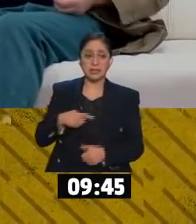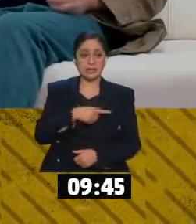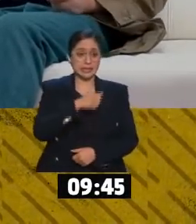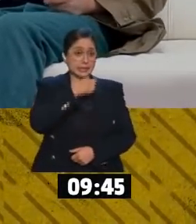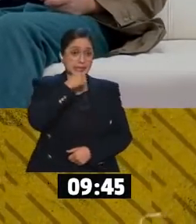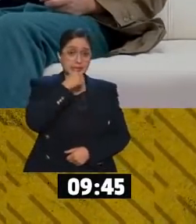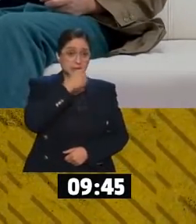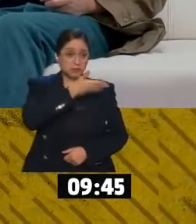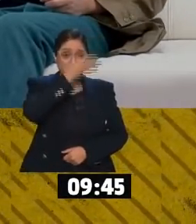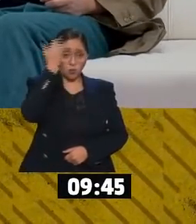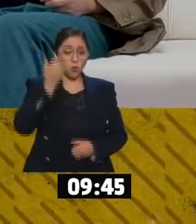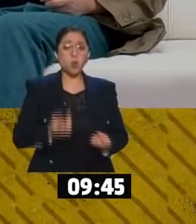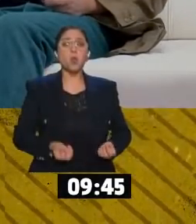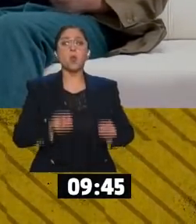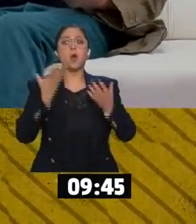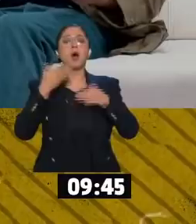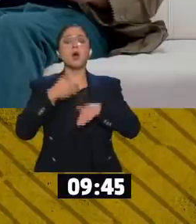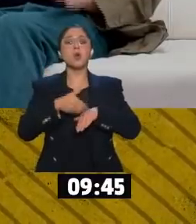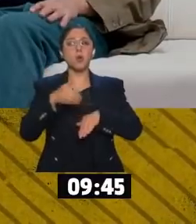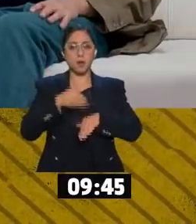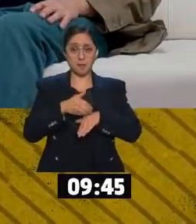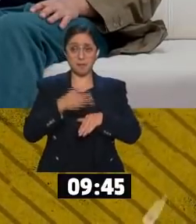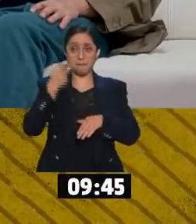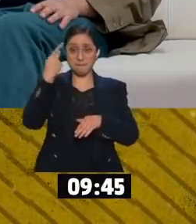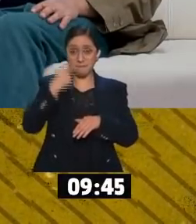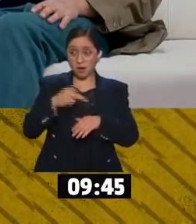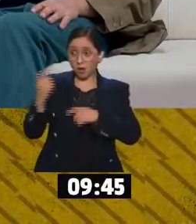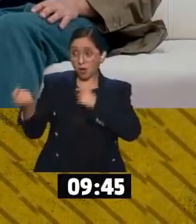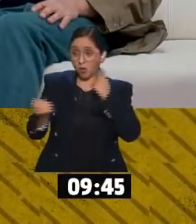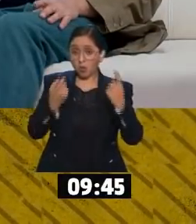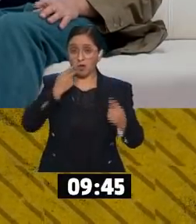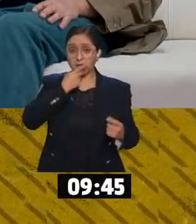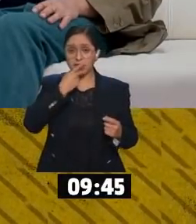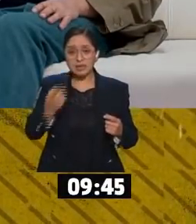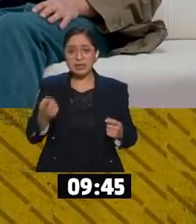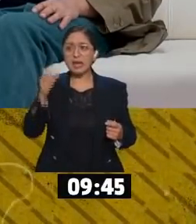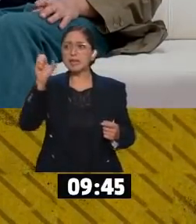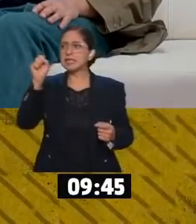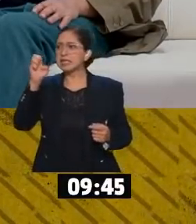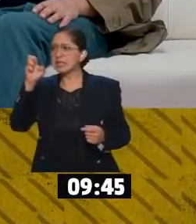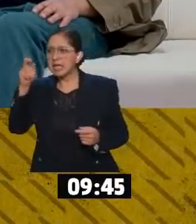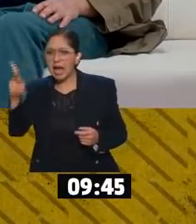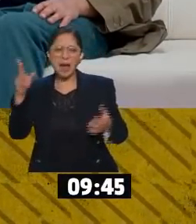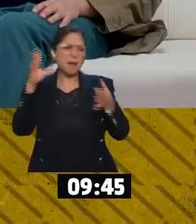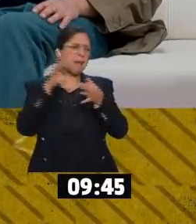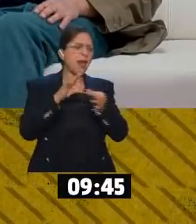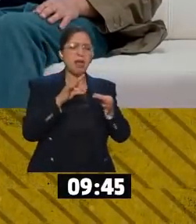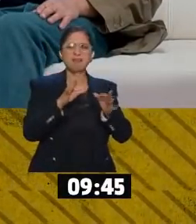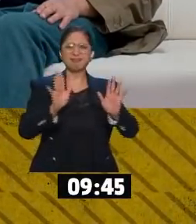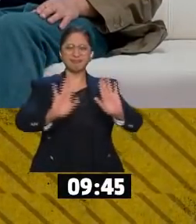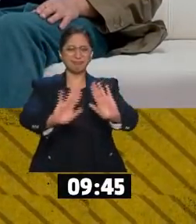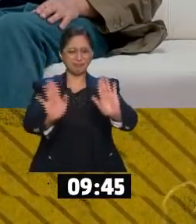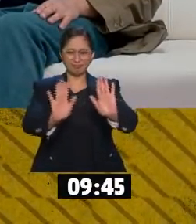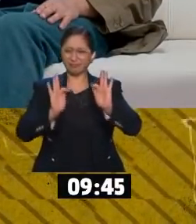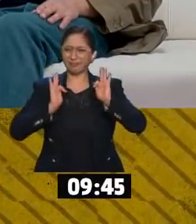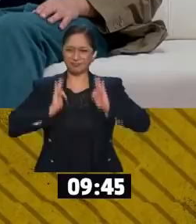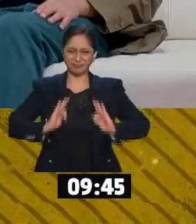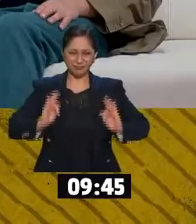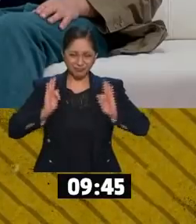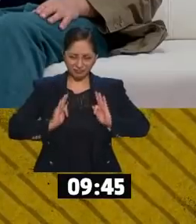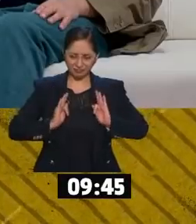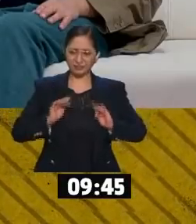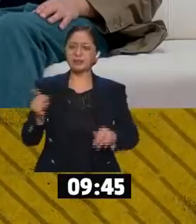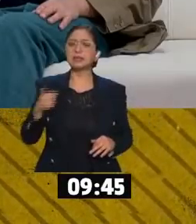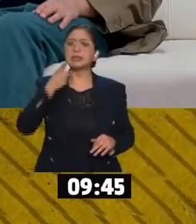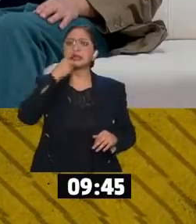oigan, pero a nivel mundial, porque hay muchos que le tiran a nivel mundial. Ahorita que al acepto, a ver, calmados, chatos, no, a nivel y que mundial. que no tienen una